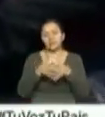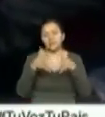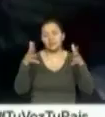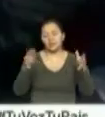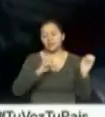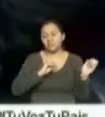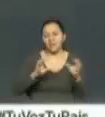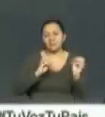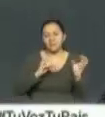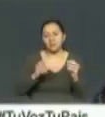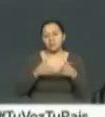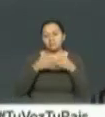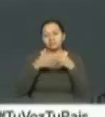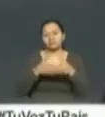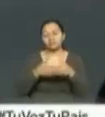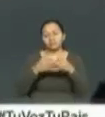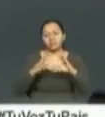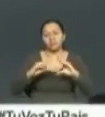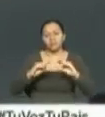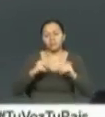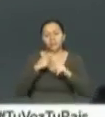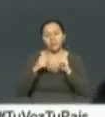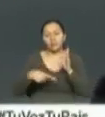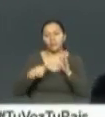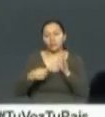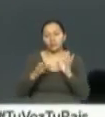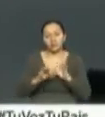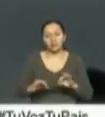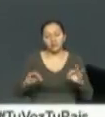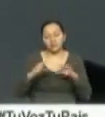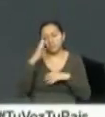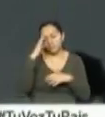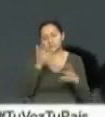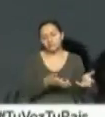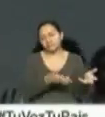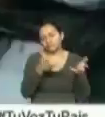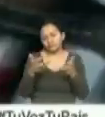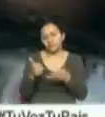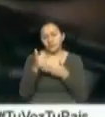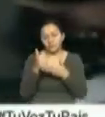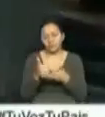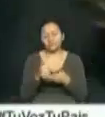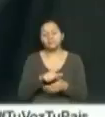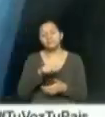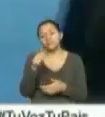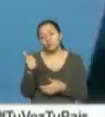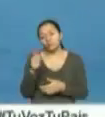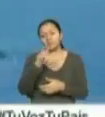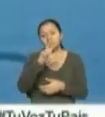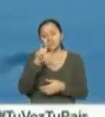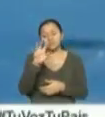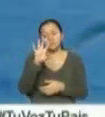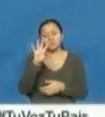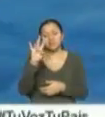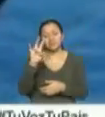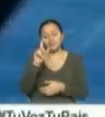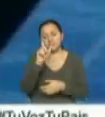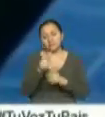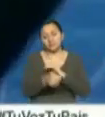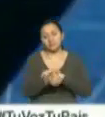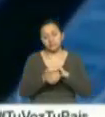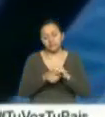soltó varias lanchas hinchables sin motor ni remos cerca de la costa. Otros 347 refugiados también